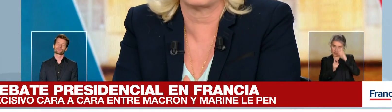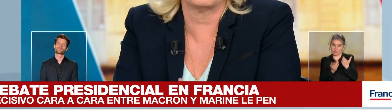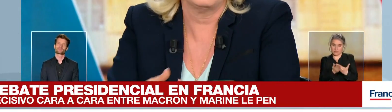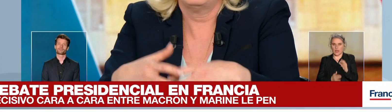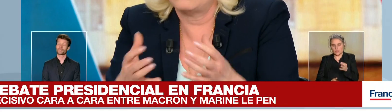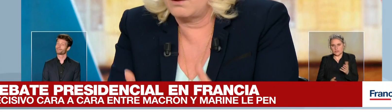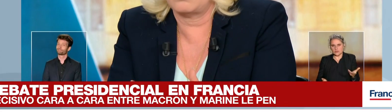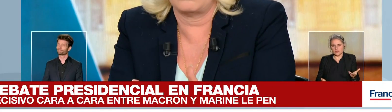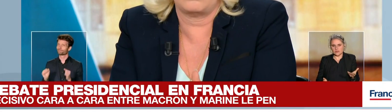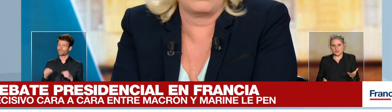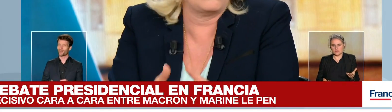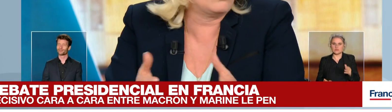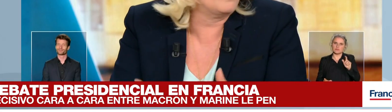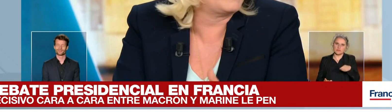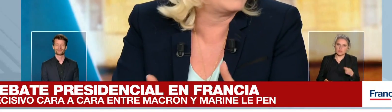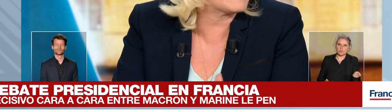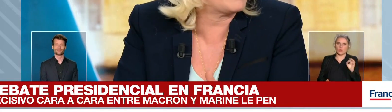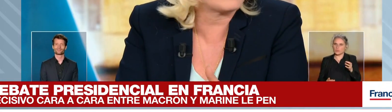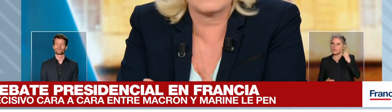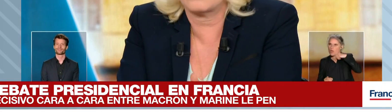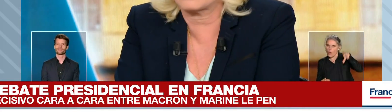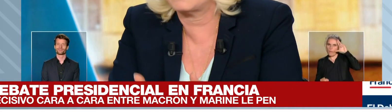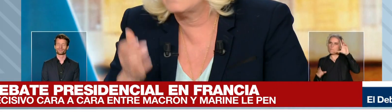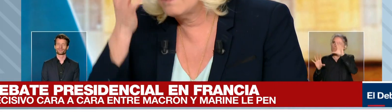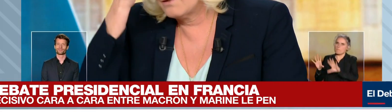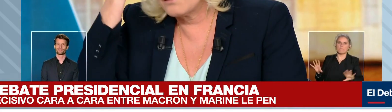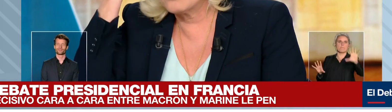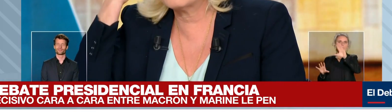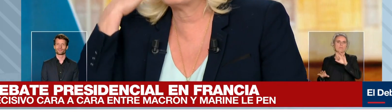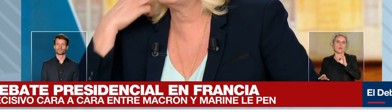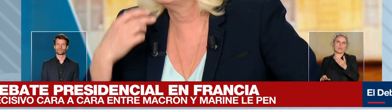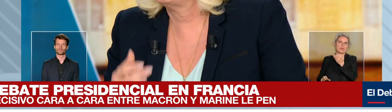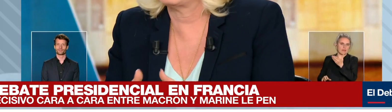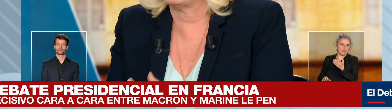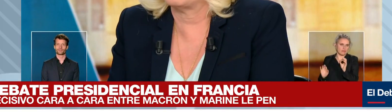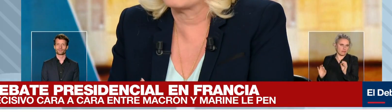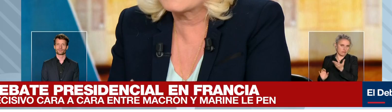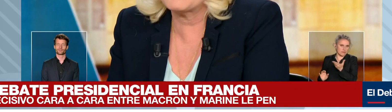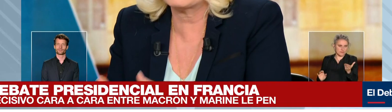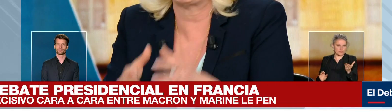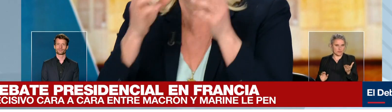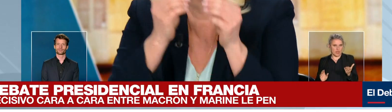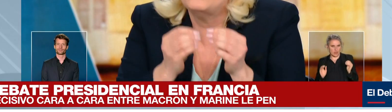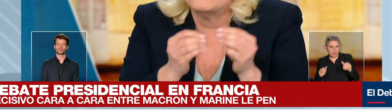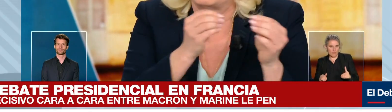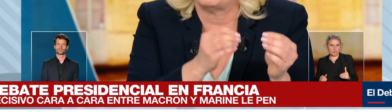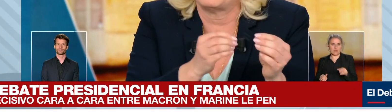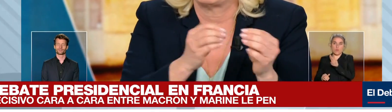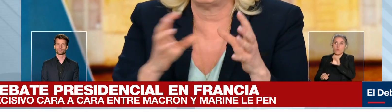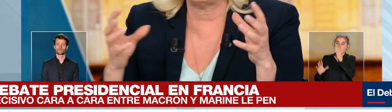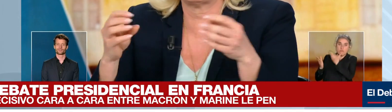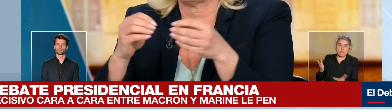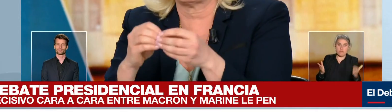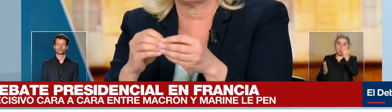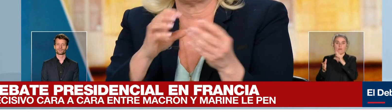Sobre este tema, sí, por supuesto, de acuerdo. Europa es el espacio que se justifica, pero en este caso